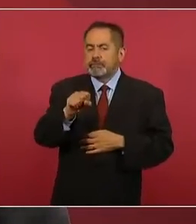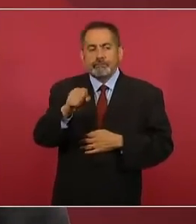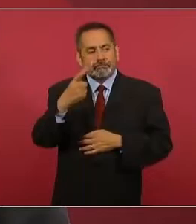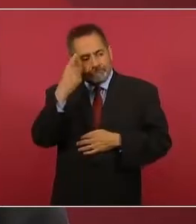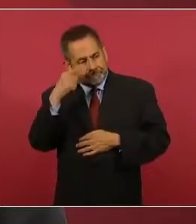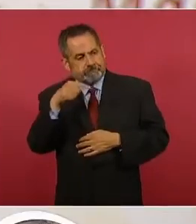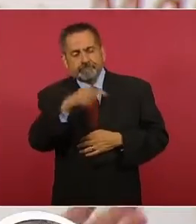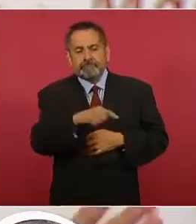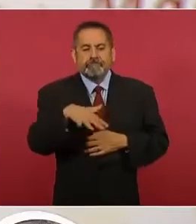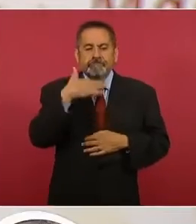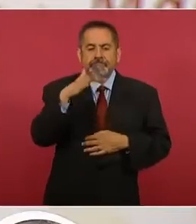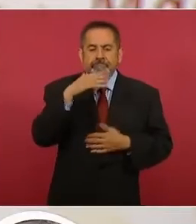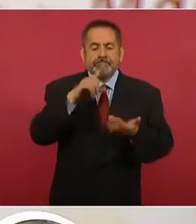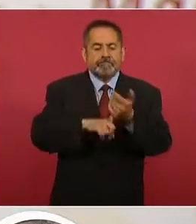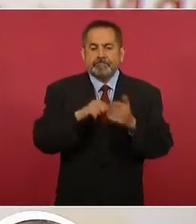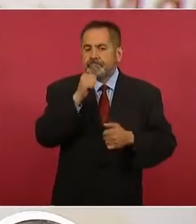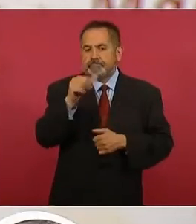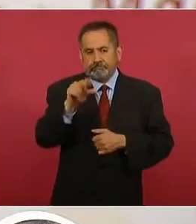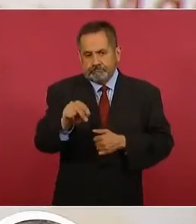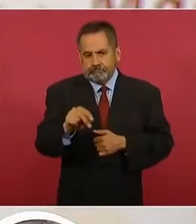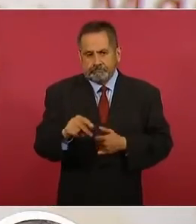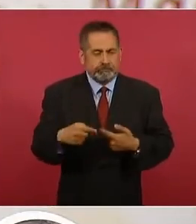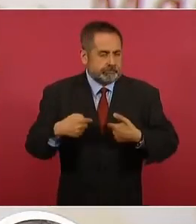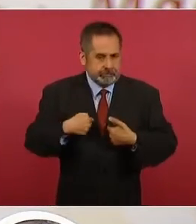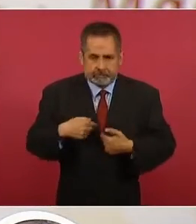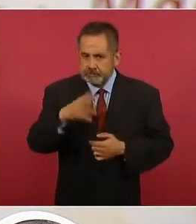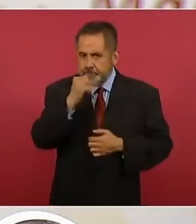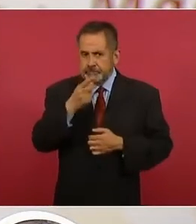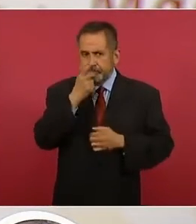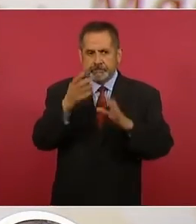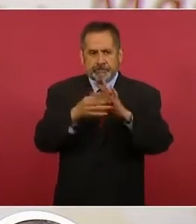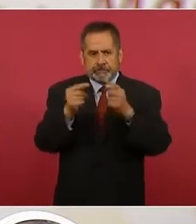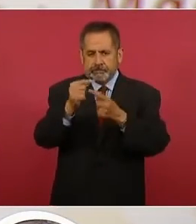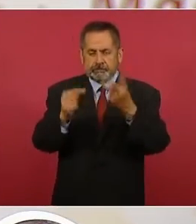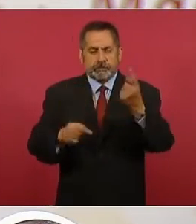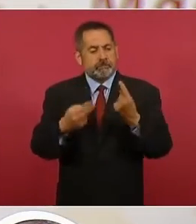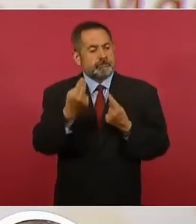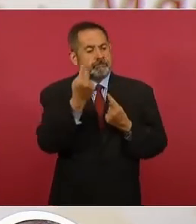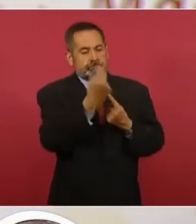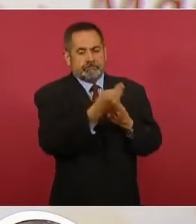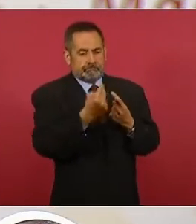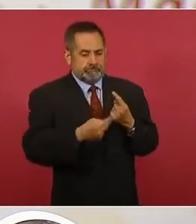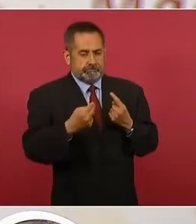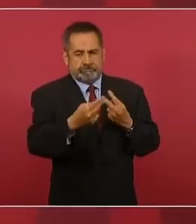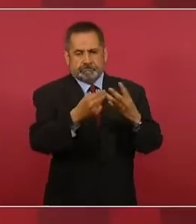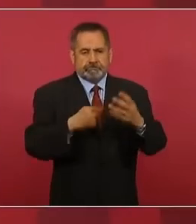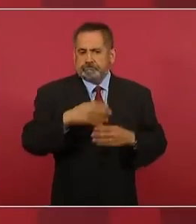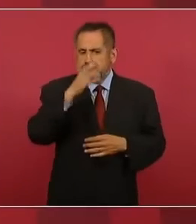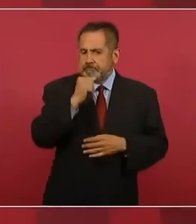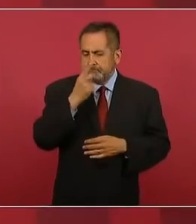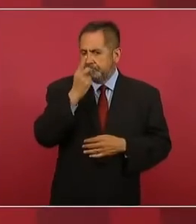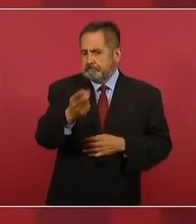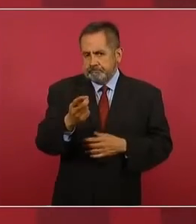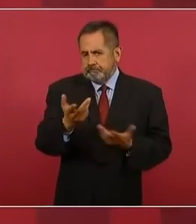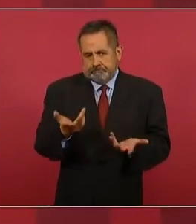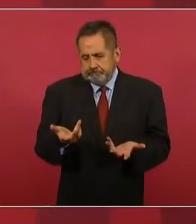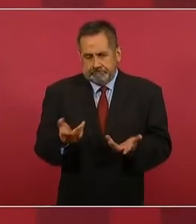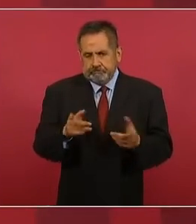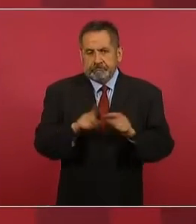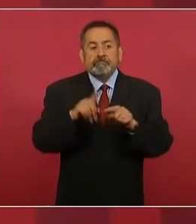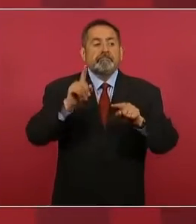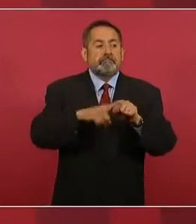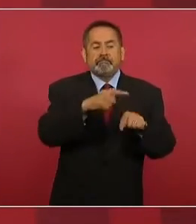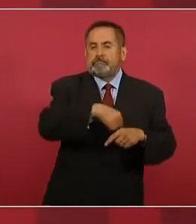corrupción ninguna de ellas. Desde luego yo no puedo ni mencionar los nombres de los magistrados que fueron